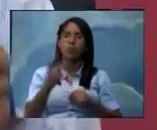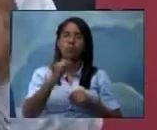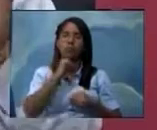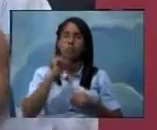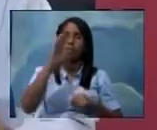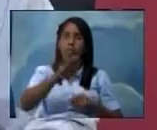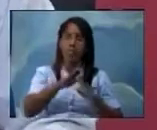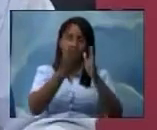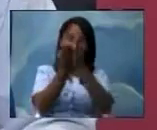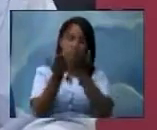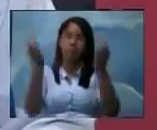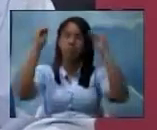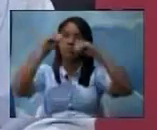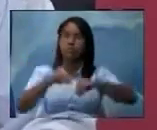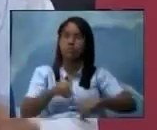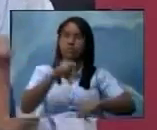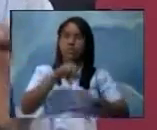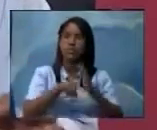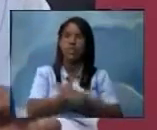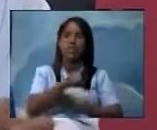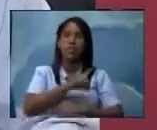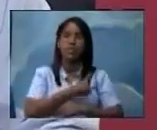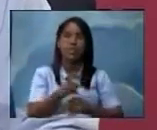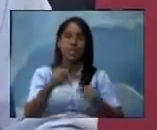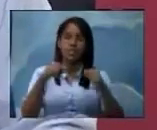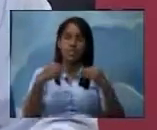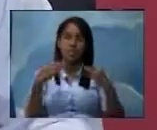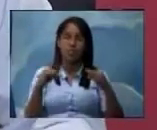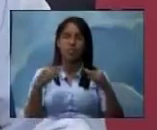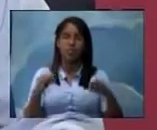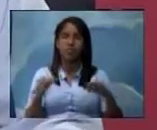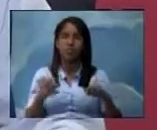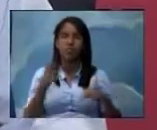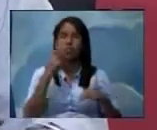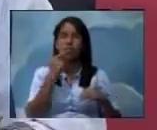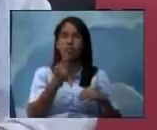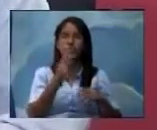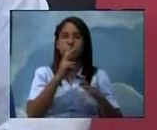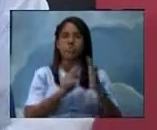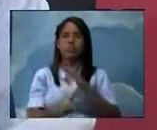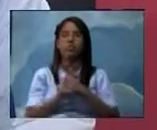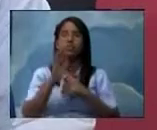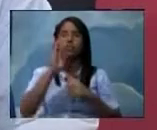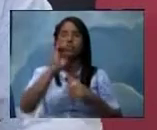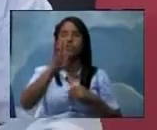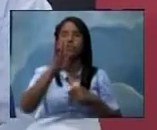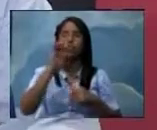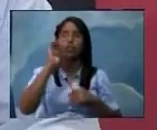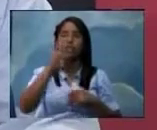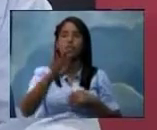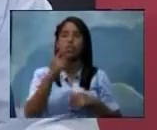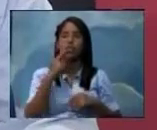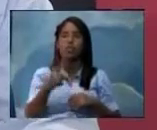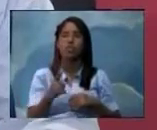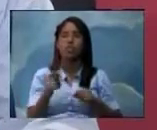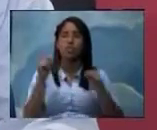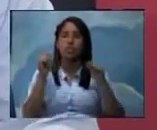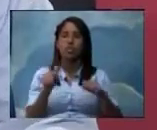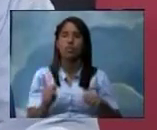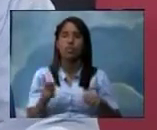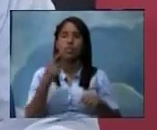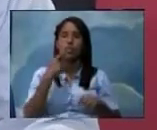hoy está estampado dentro de la raza humana. Mire lo que dice el versículo 44, oído